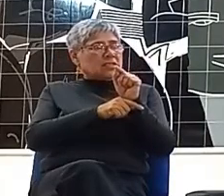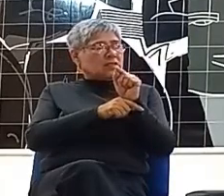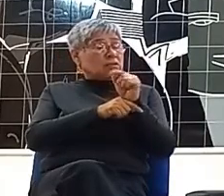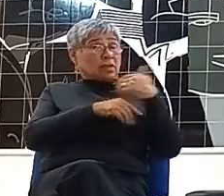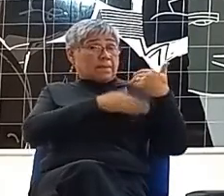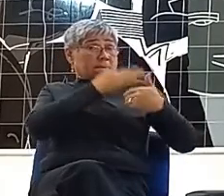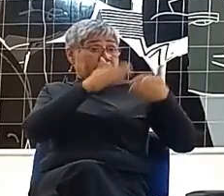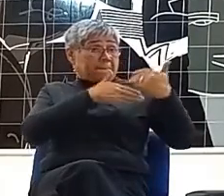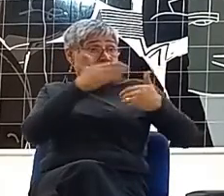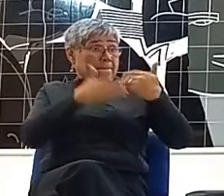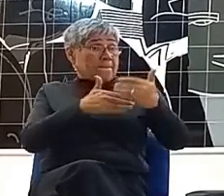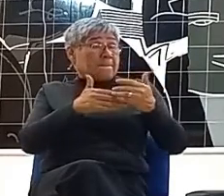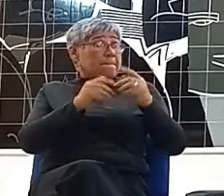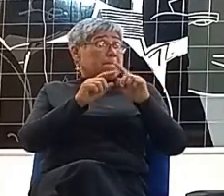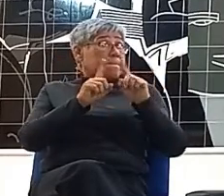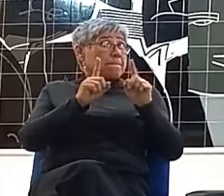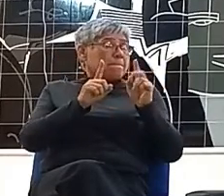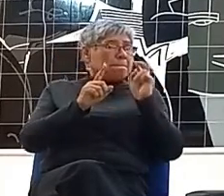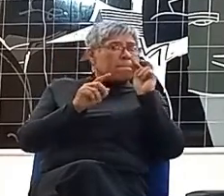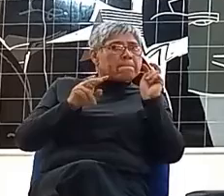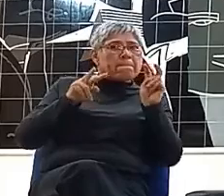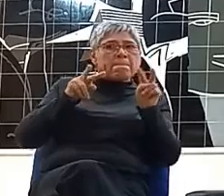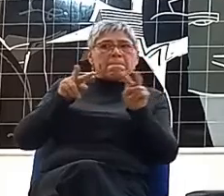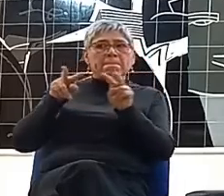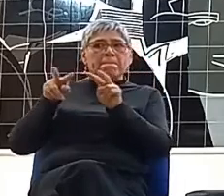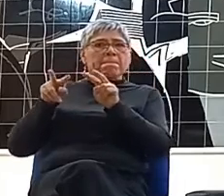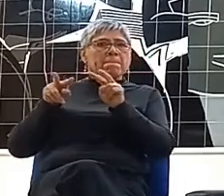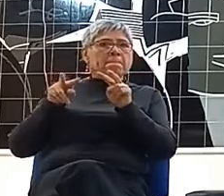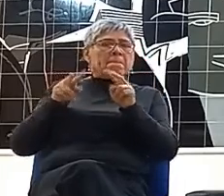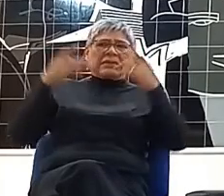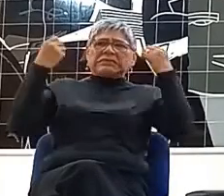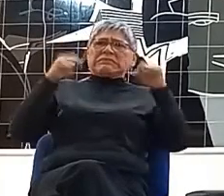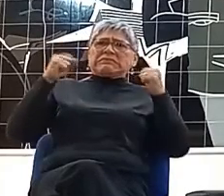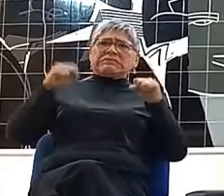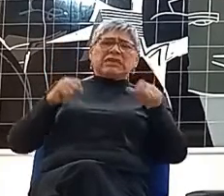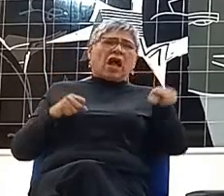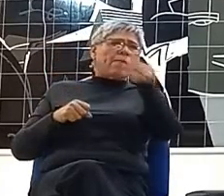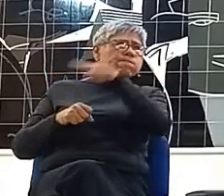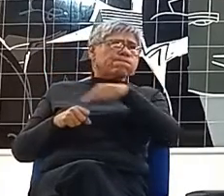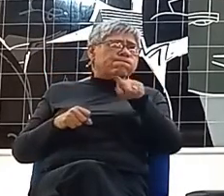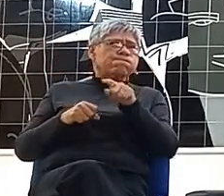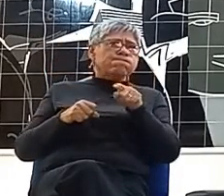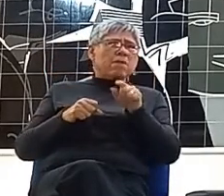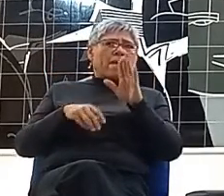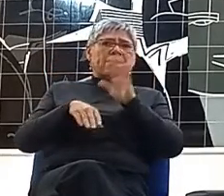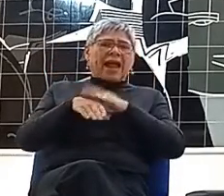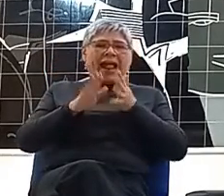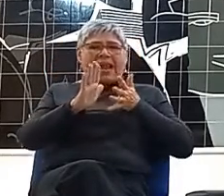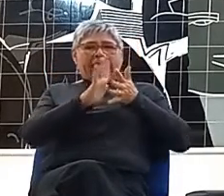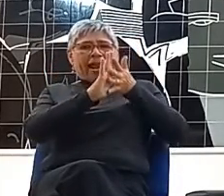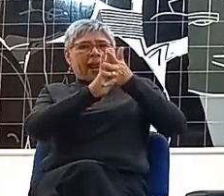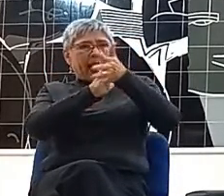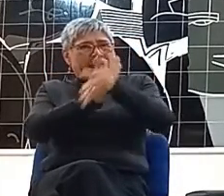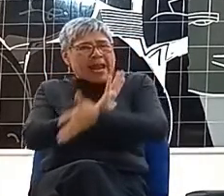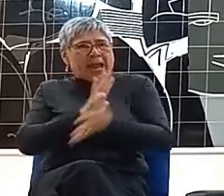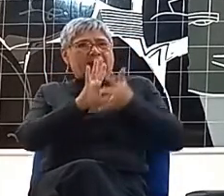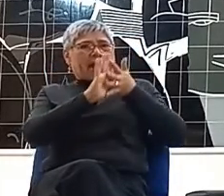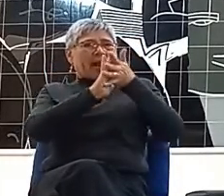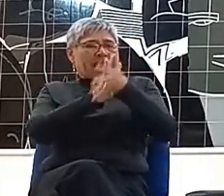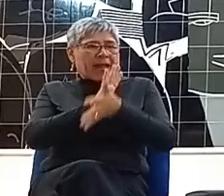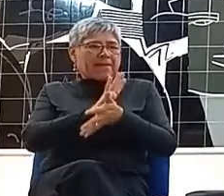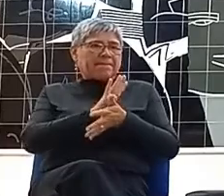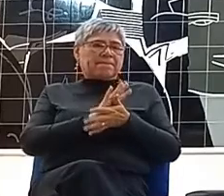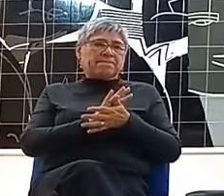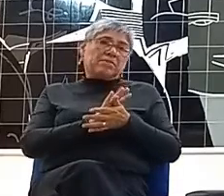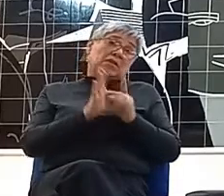haciendo, pero uno sí observa que hay una preocupación por la narrativa, digamos,